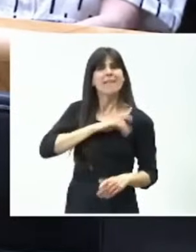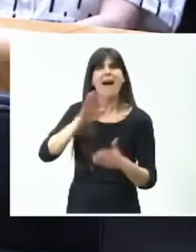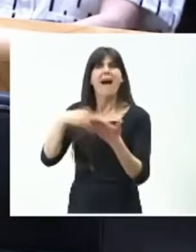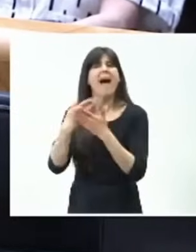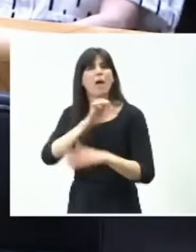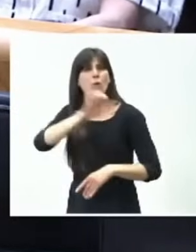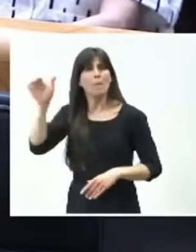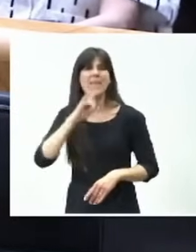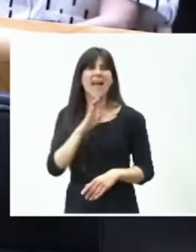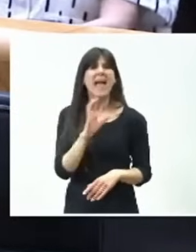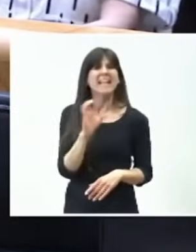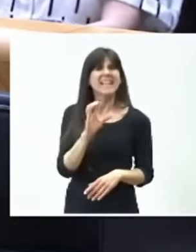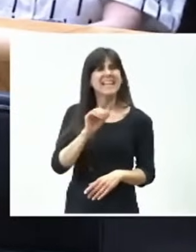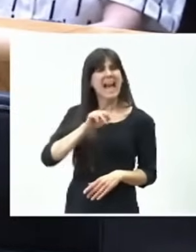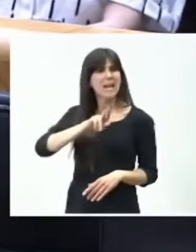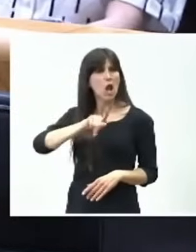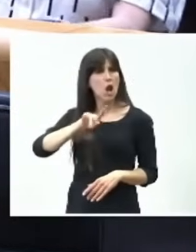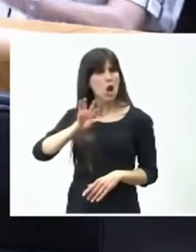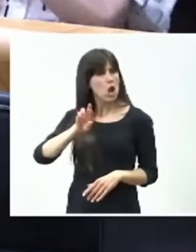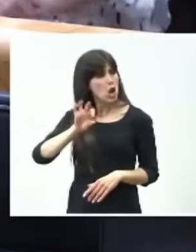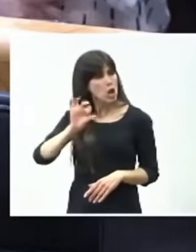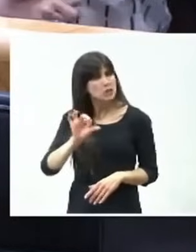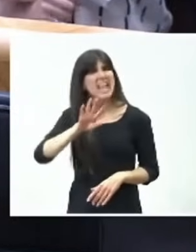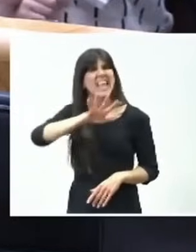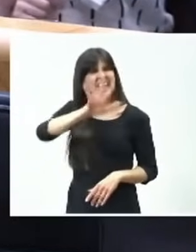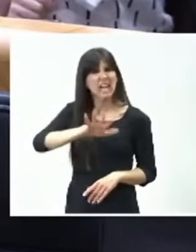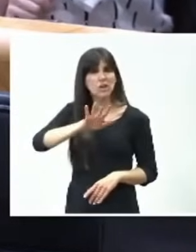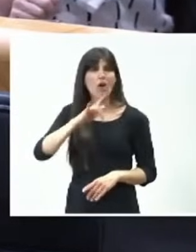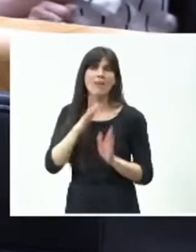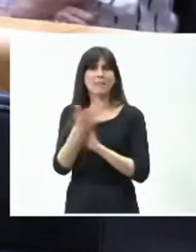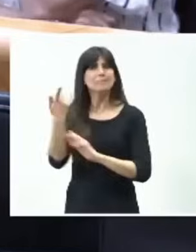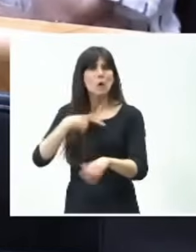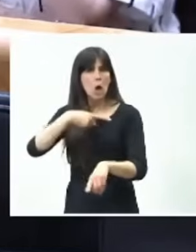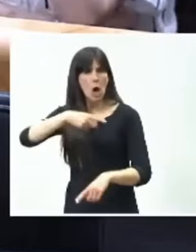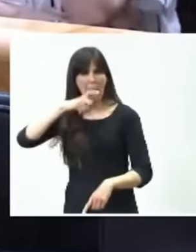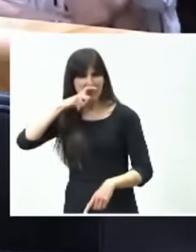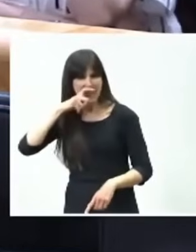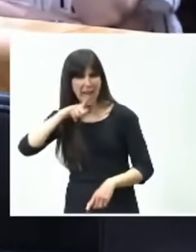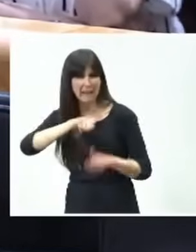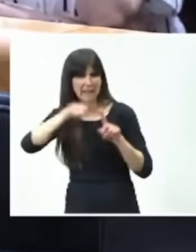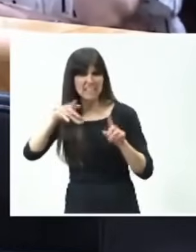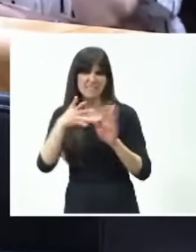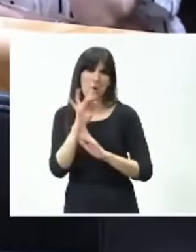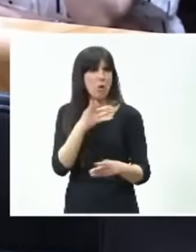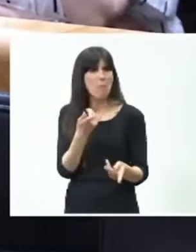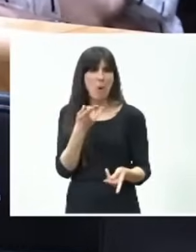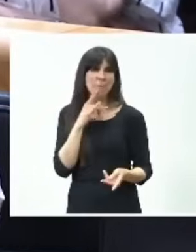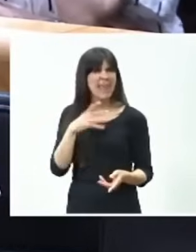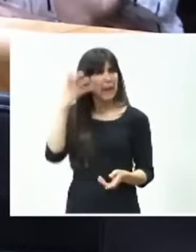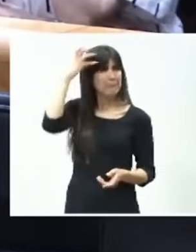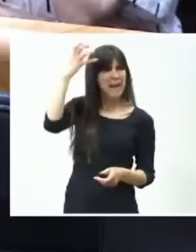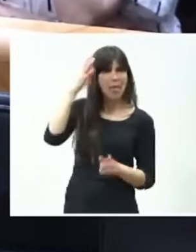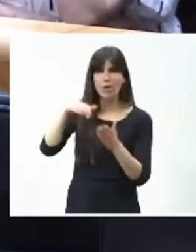a José María Aznar. Así, de emperador a emperador. Vamos a lo sencillo, señora Díaz.